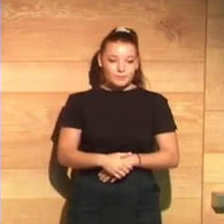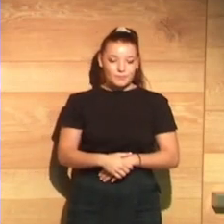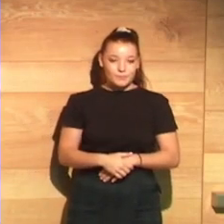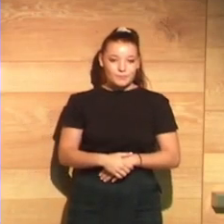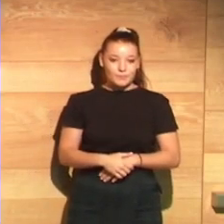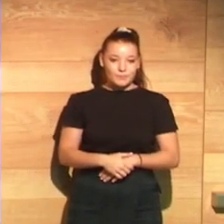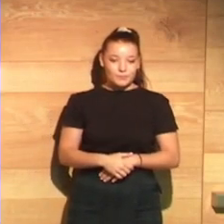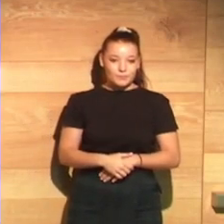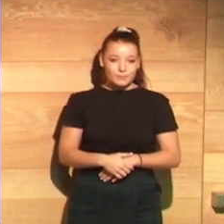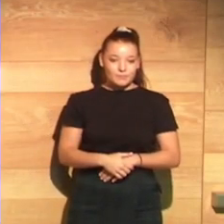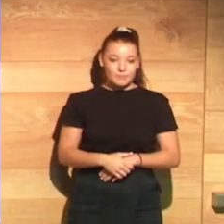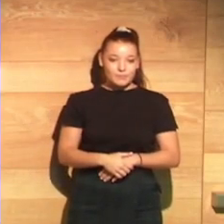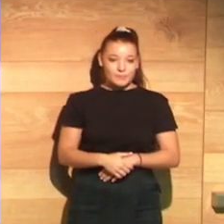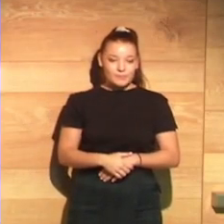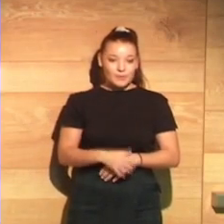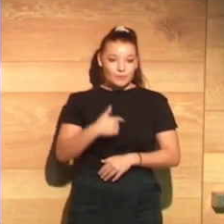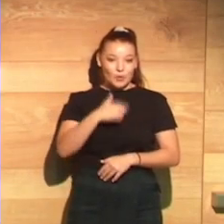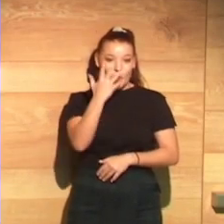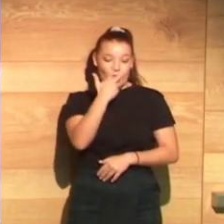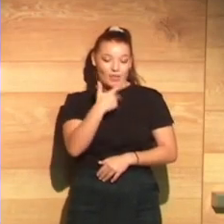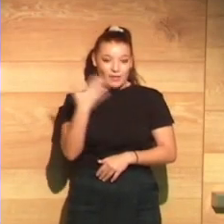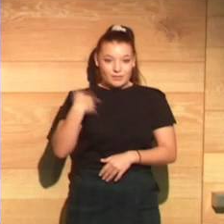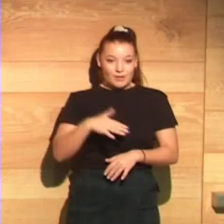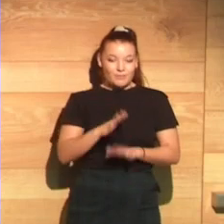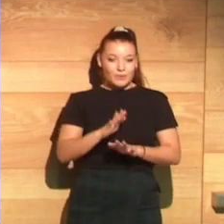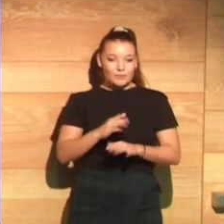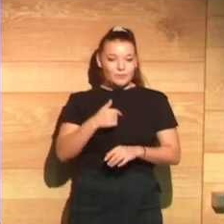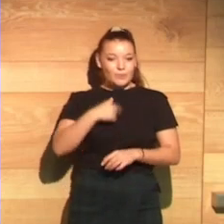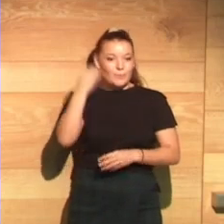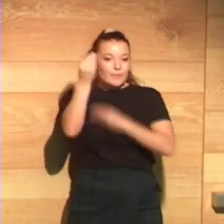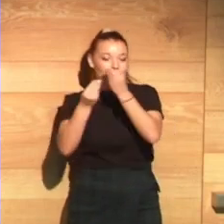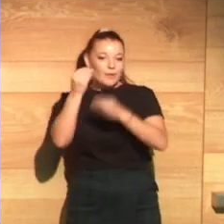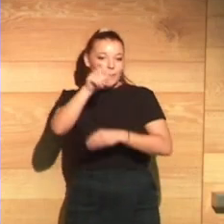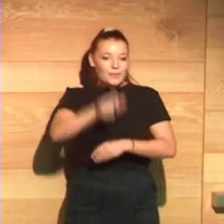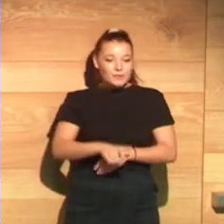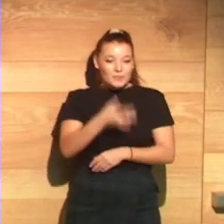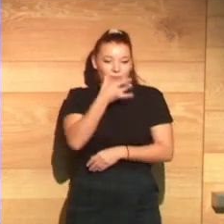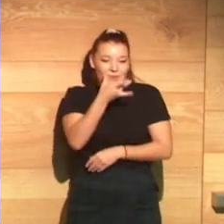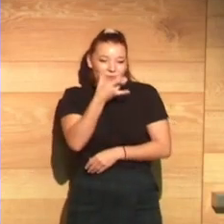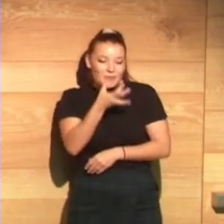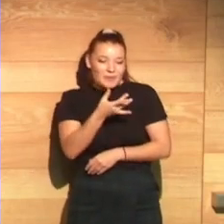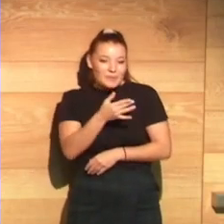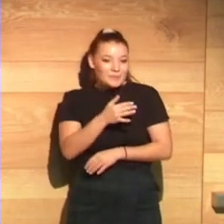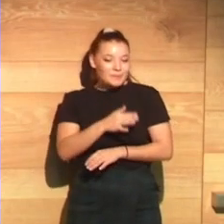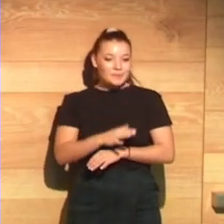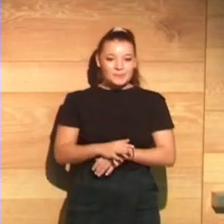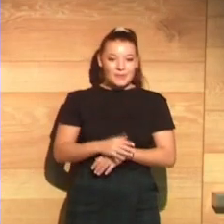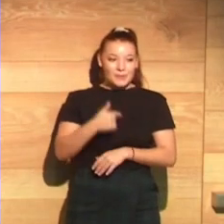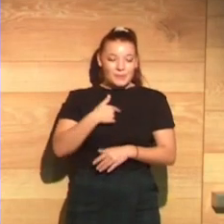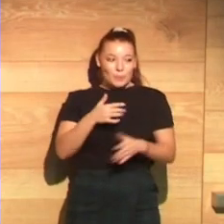que yo tenía la imagen, la conocía antes, pero tenía la imagen de una persona más tímida